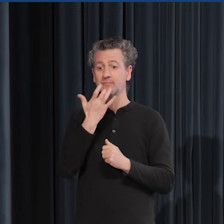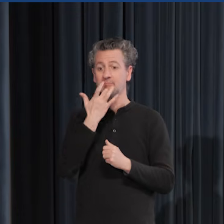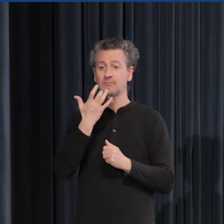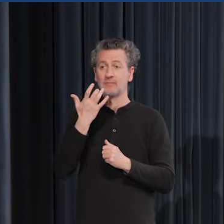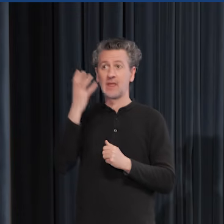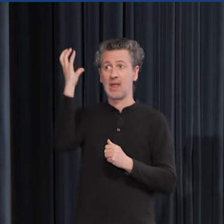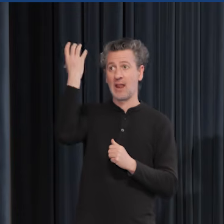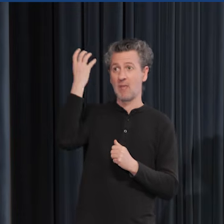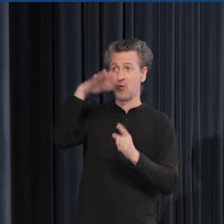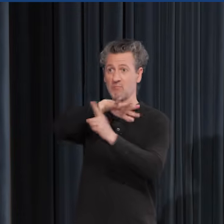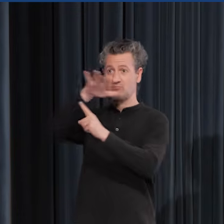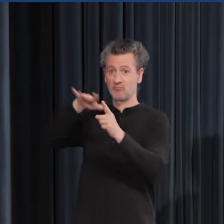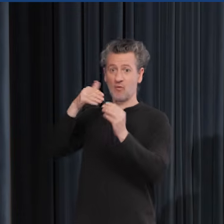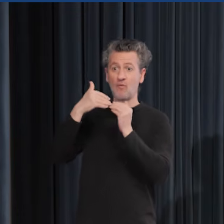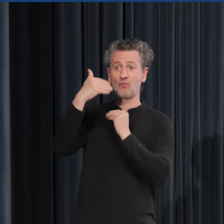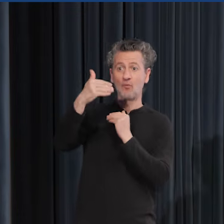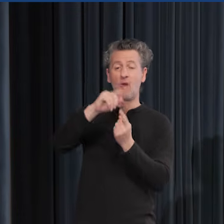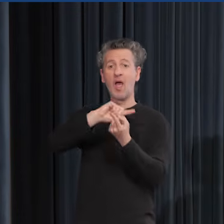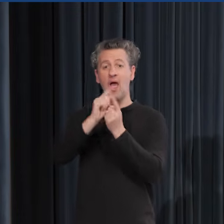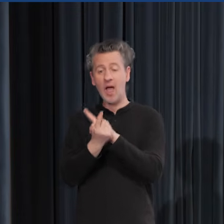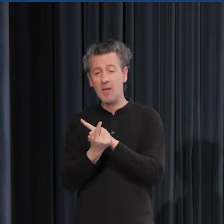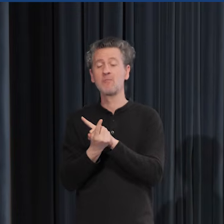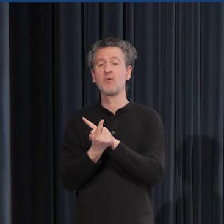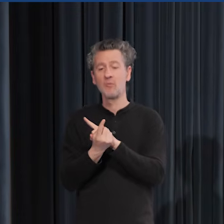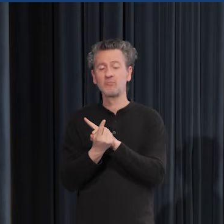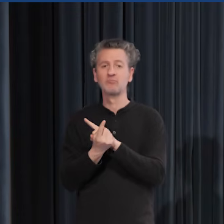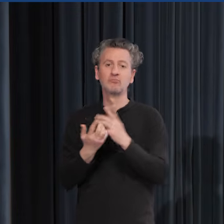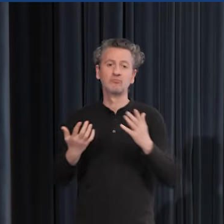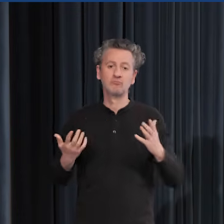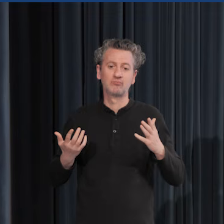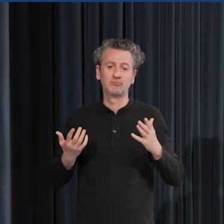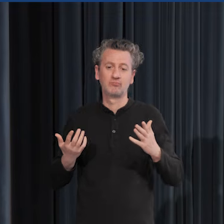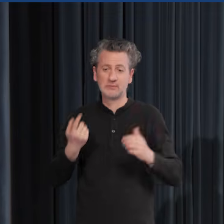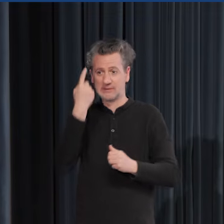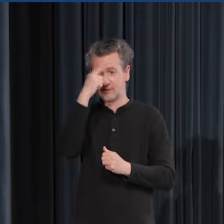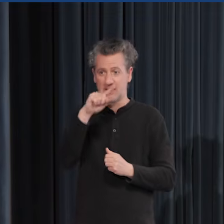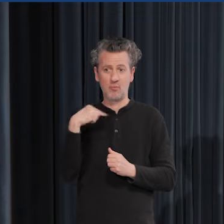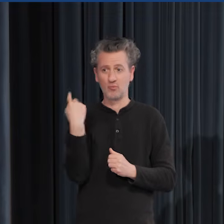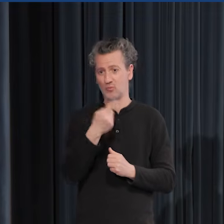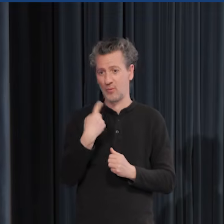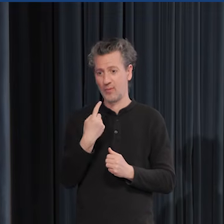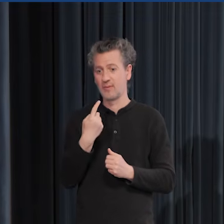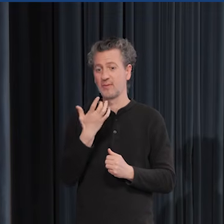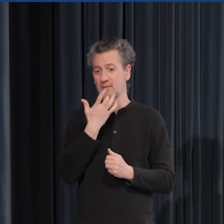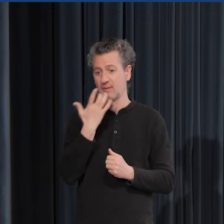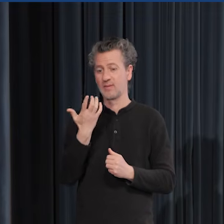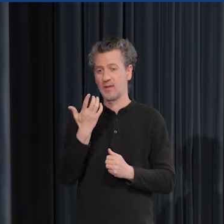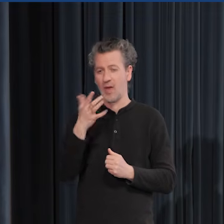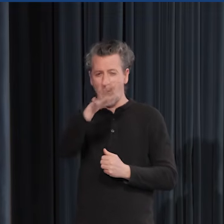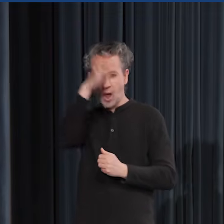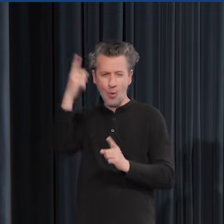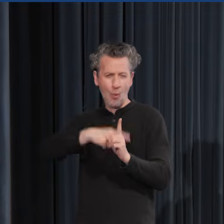cambio climático, en estos aspectos climáticos, no desvelo nada cuando decimos que cada vez hay más olas de